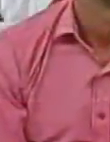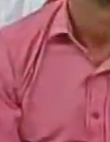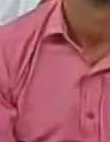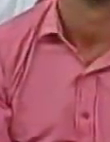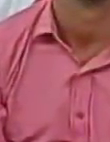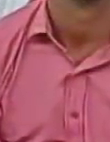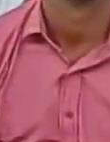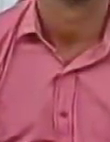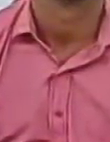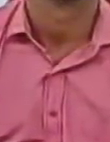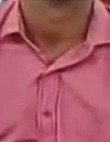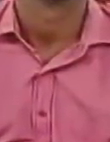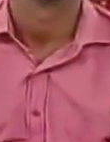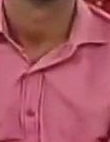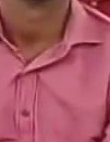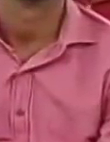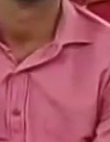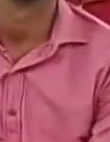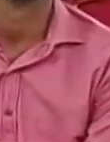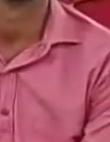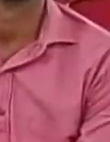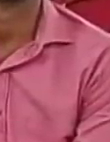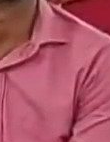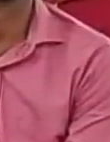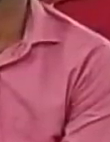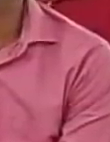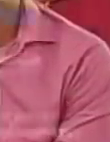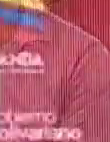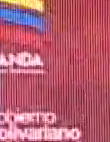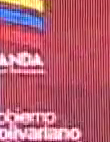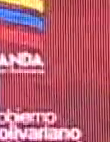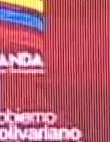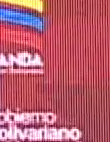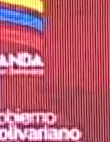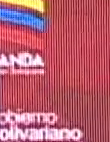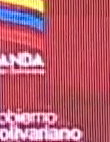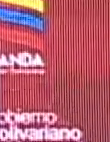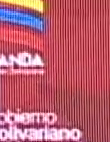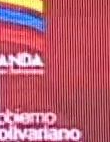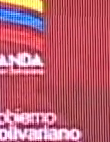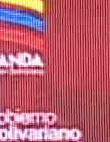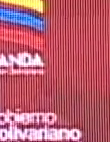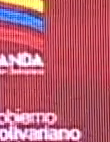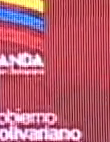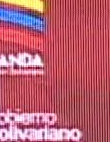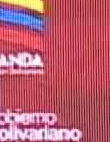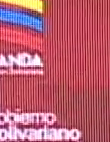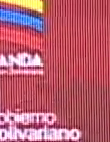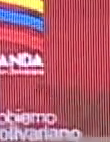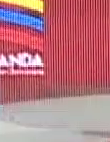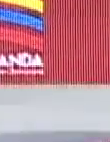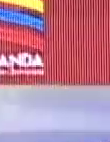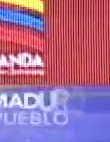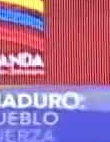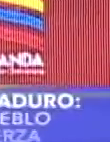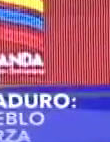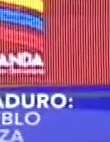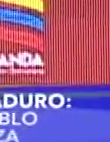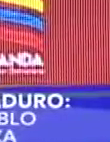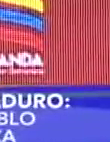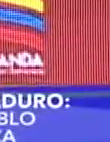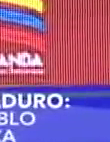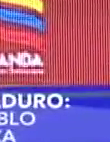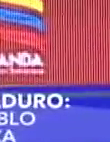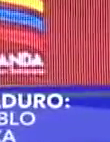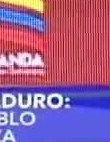Vamos a ir culminando ya esta jornada con un pase de un proyecto muy importante. Es